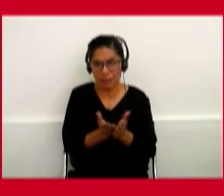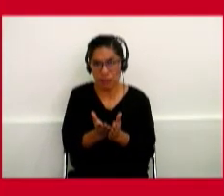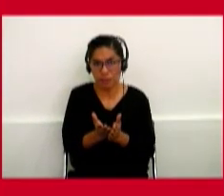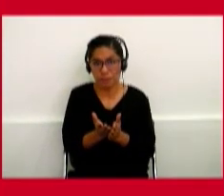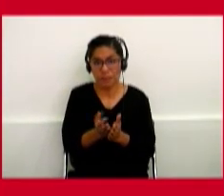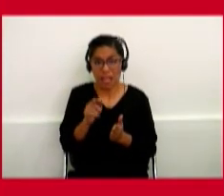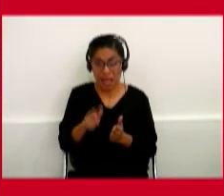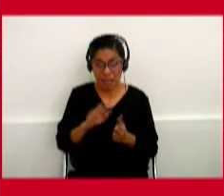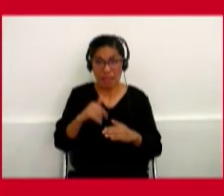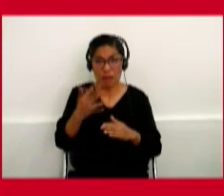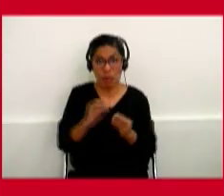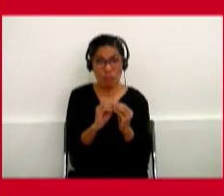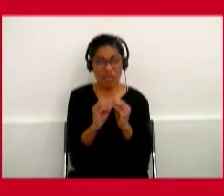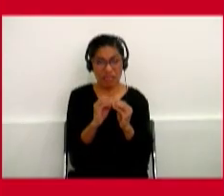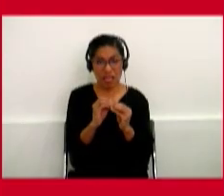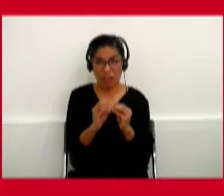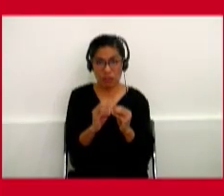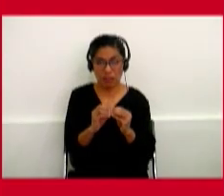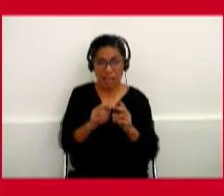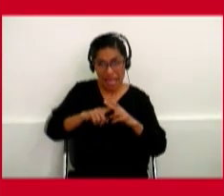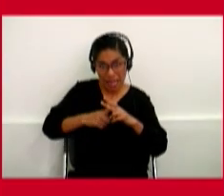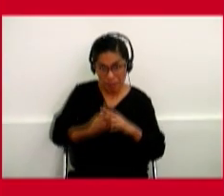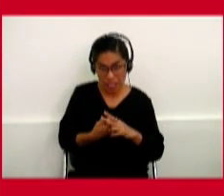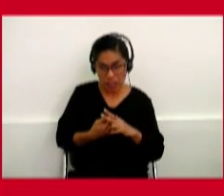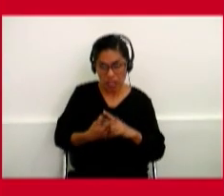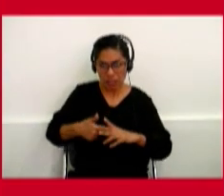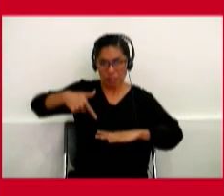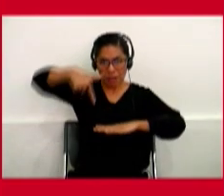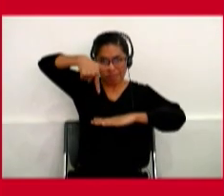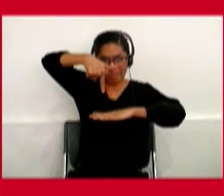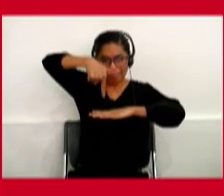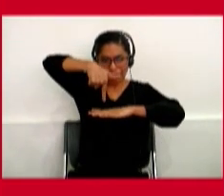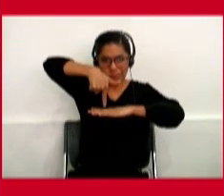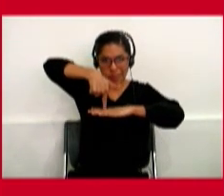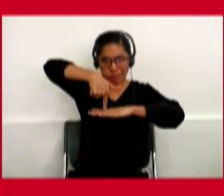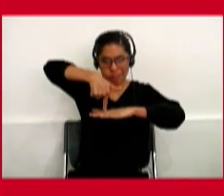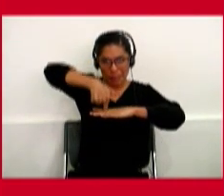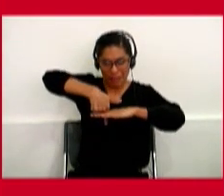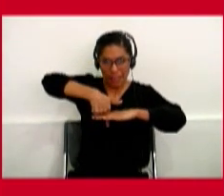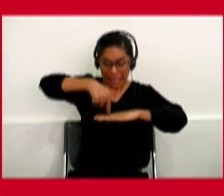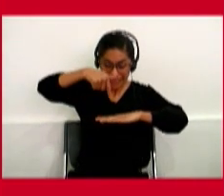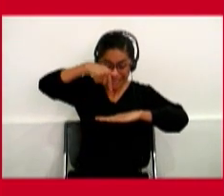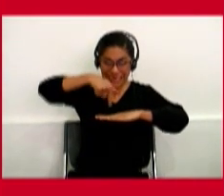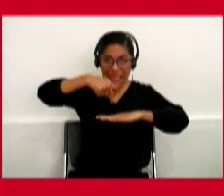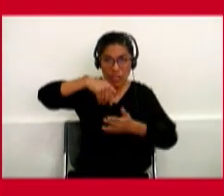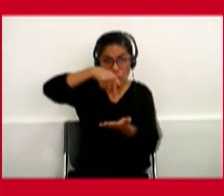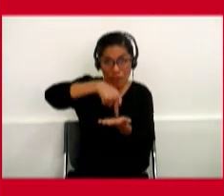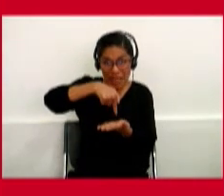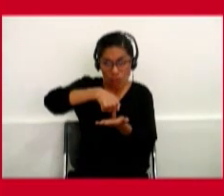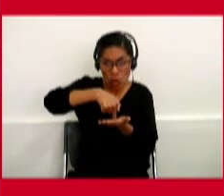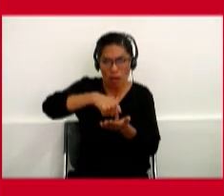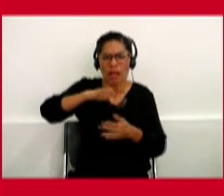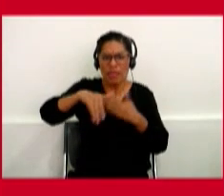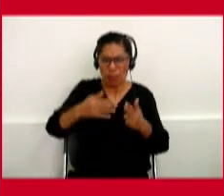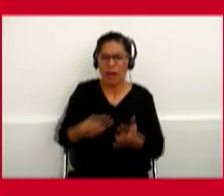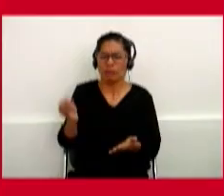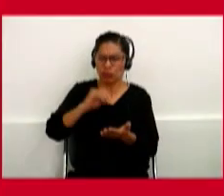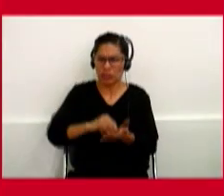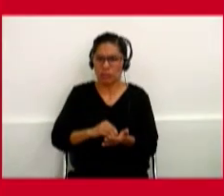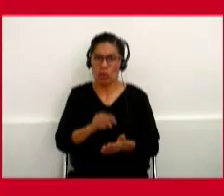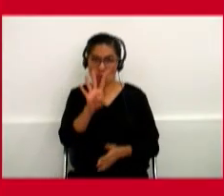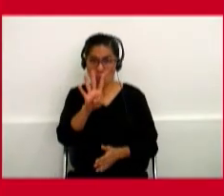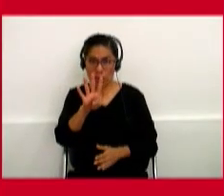Modificamos el arranque, pusimos un taladro de rotura central, como ven en la imagen, y pusimos 4 taladros más